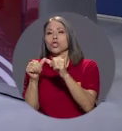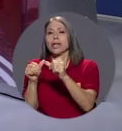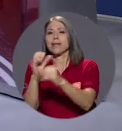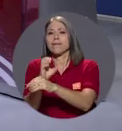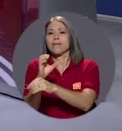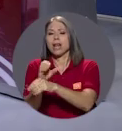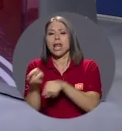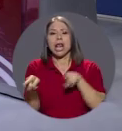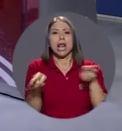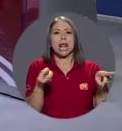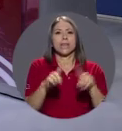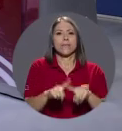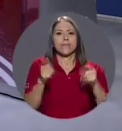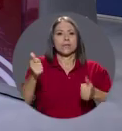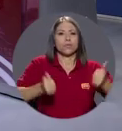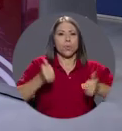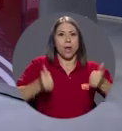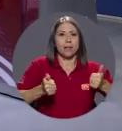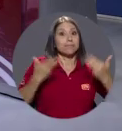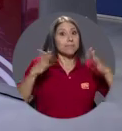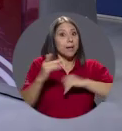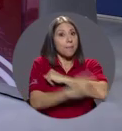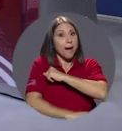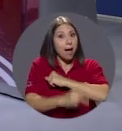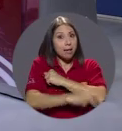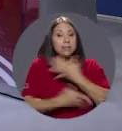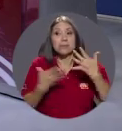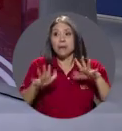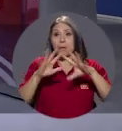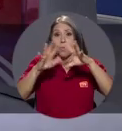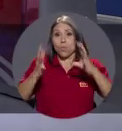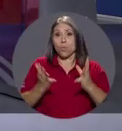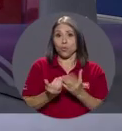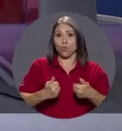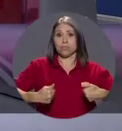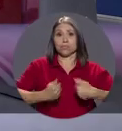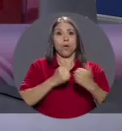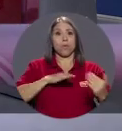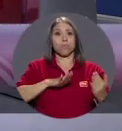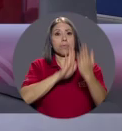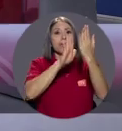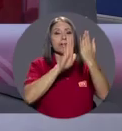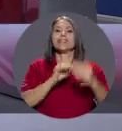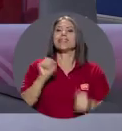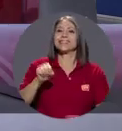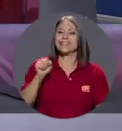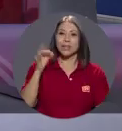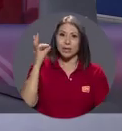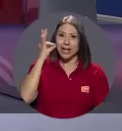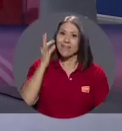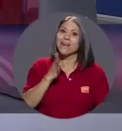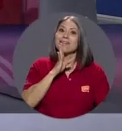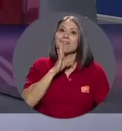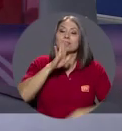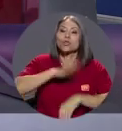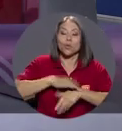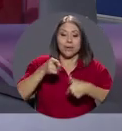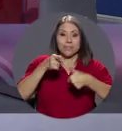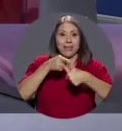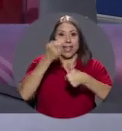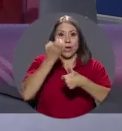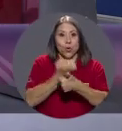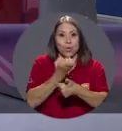estos retos que se está poniendo tanto el país como el mundo en esta materia? Sí, doña Claudia mencionaba un dato interesante de ese triángulo, ¿verdad?,